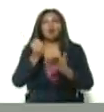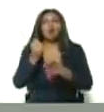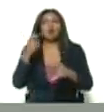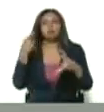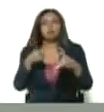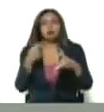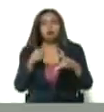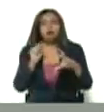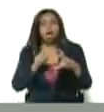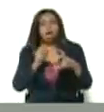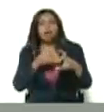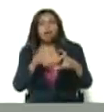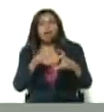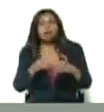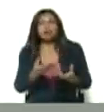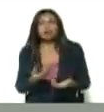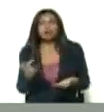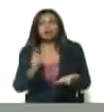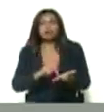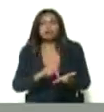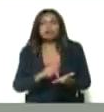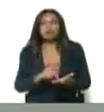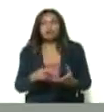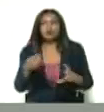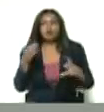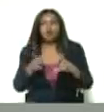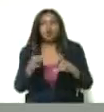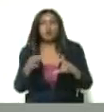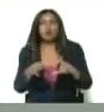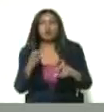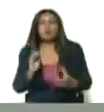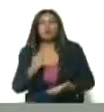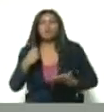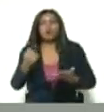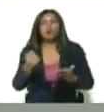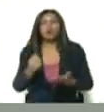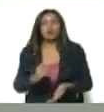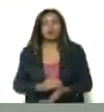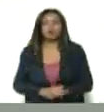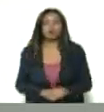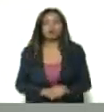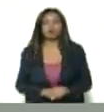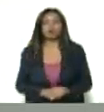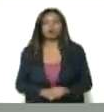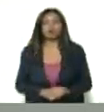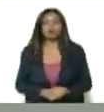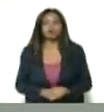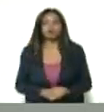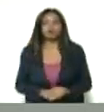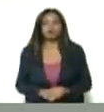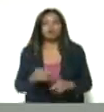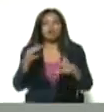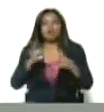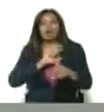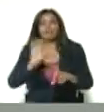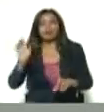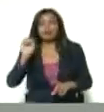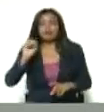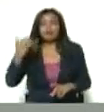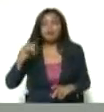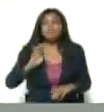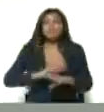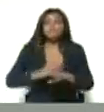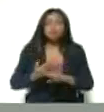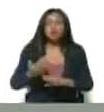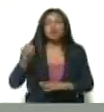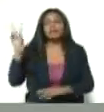O sea que llegan con los bonos del carné de la patria. de la patria que sí tienen, porque en